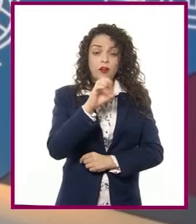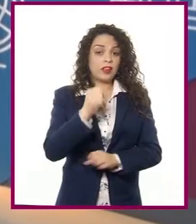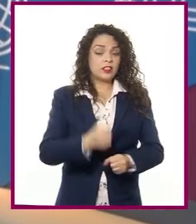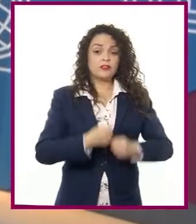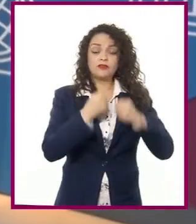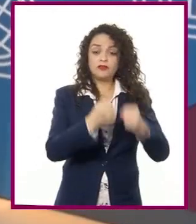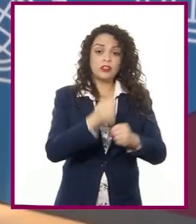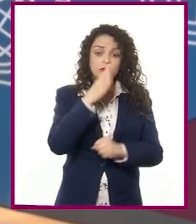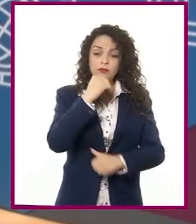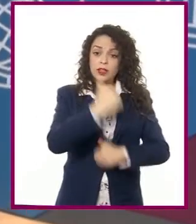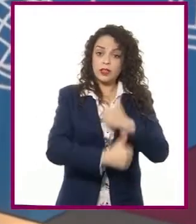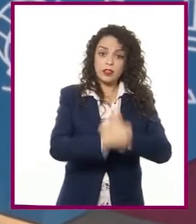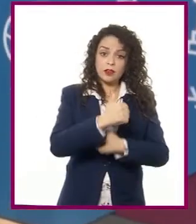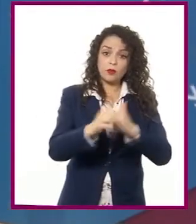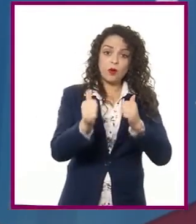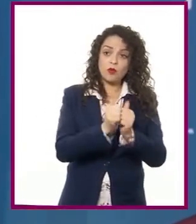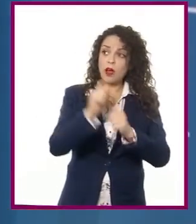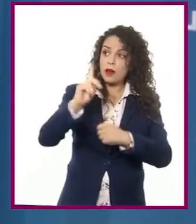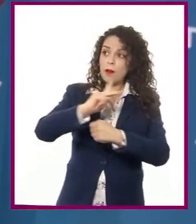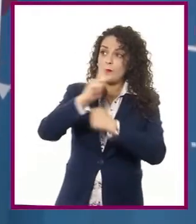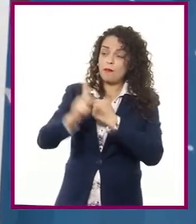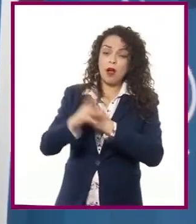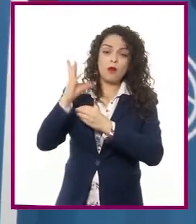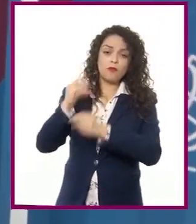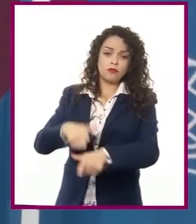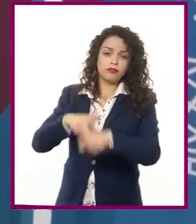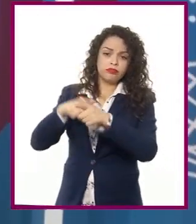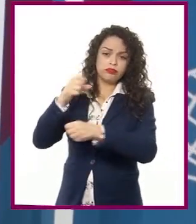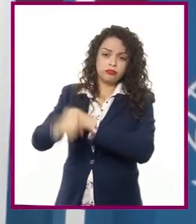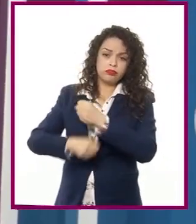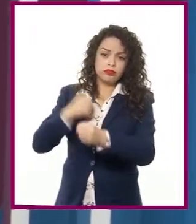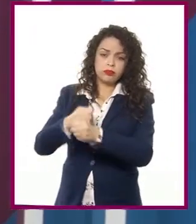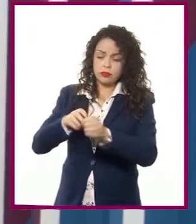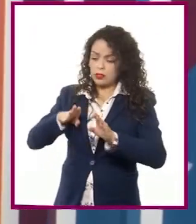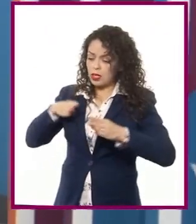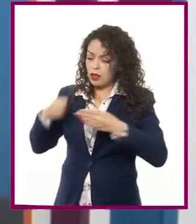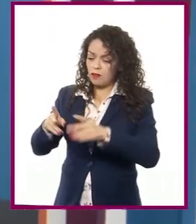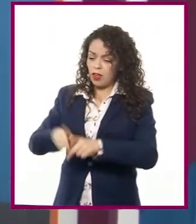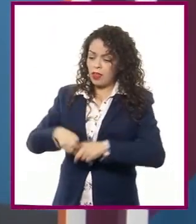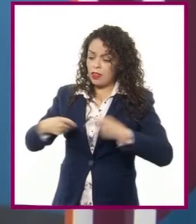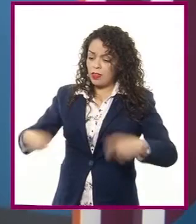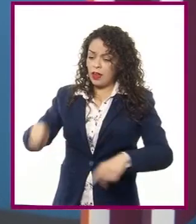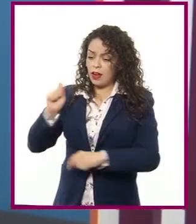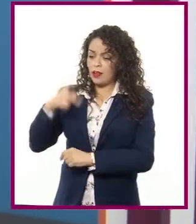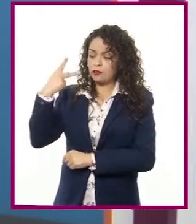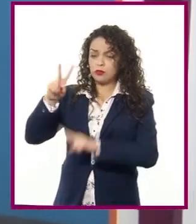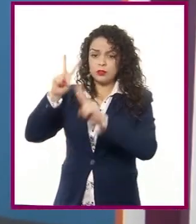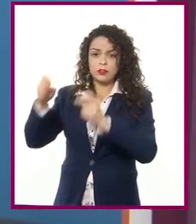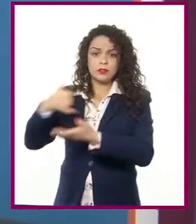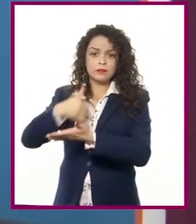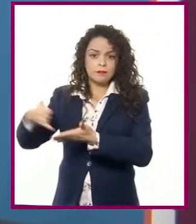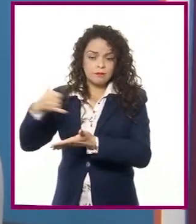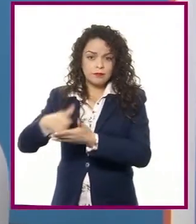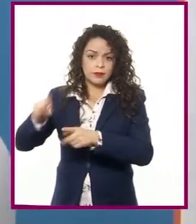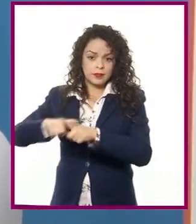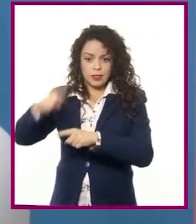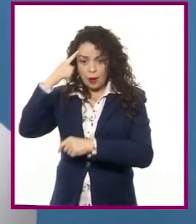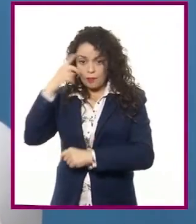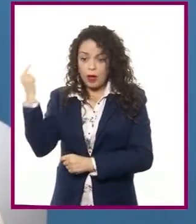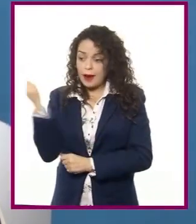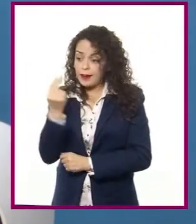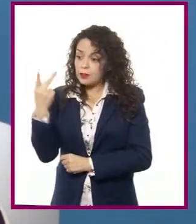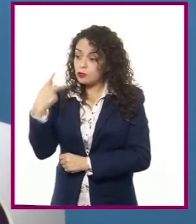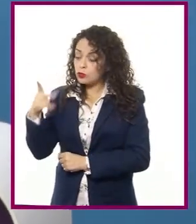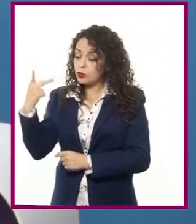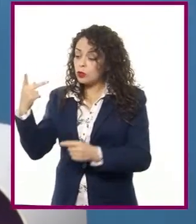para competir con un país que lleva años enfocando el desarrollo de su agroindustria para la satisfacción de las necesidades de